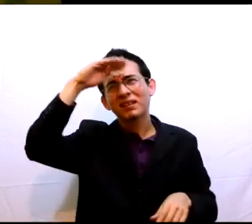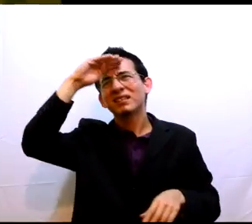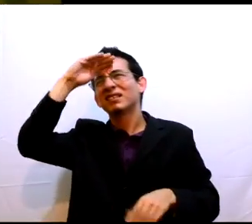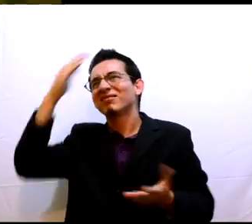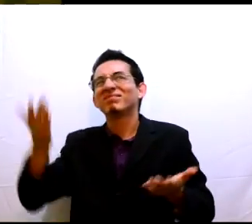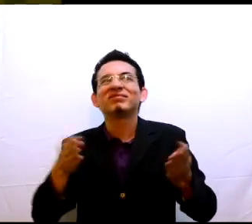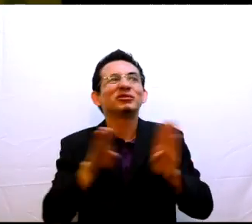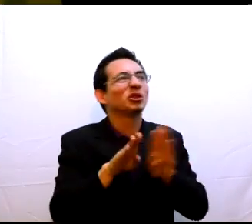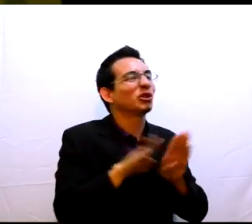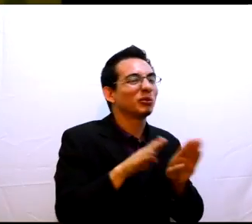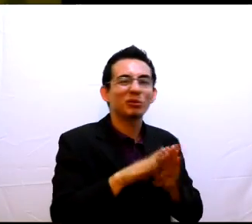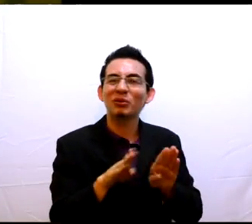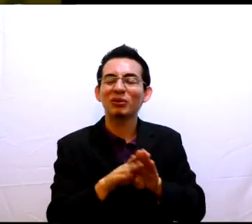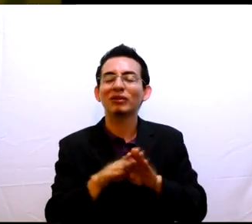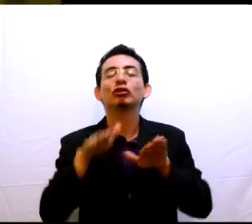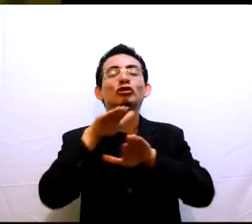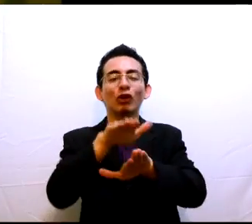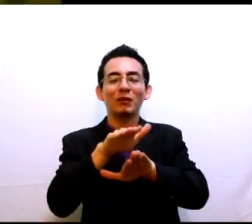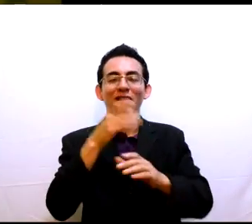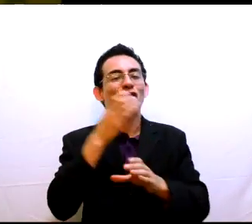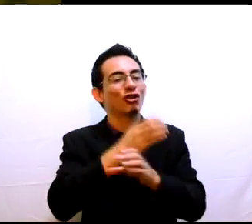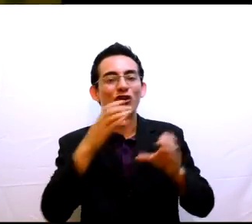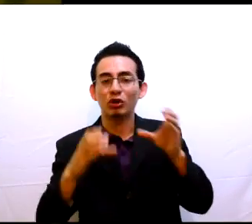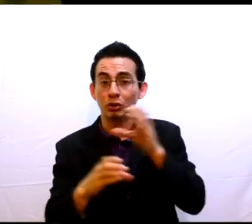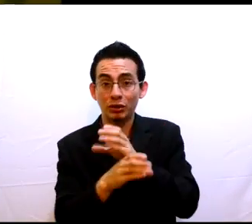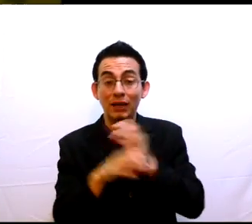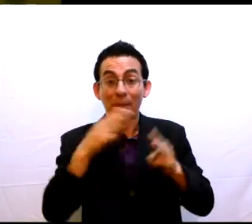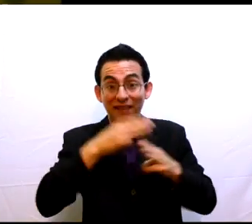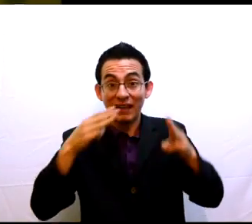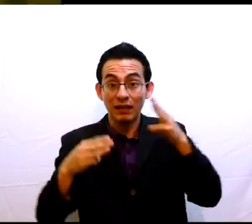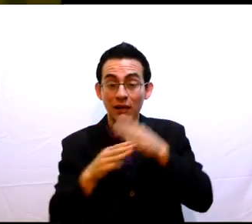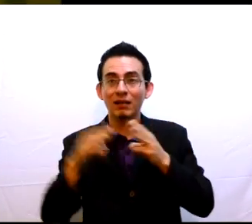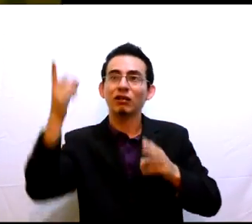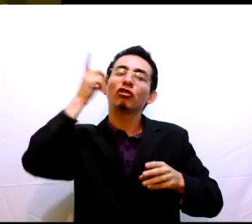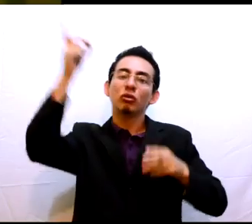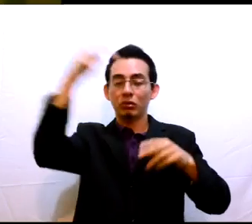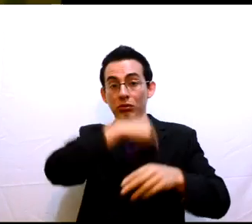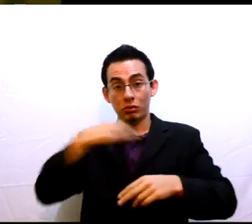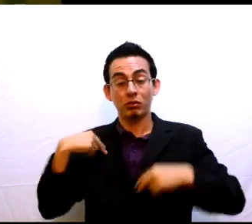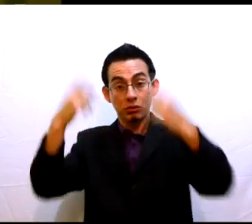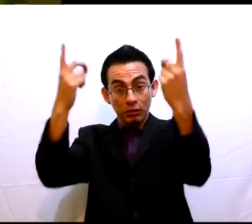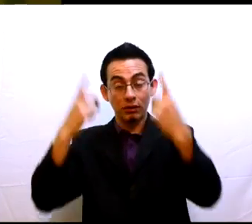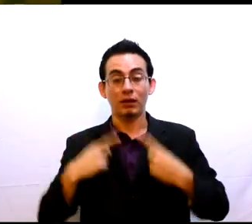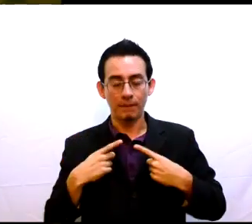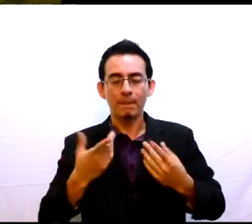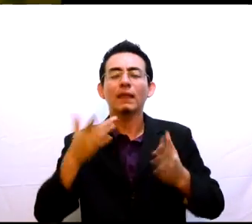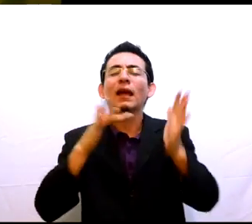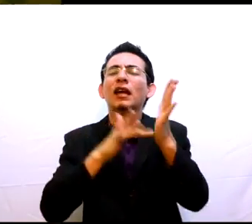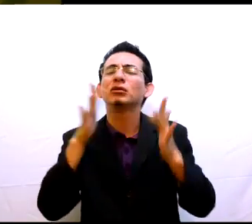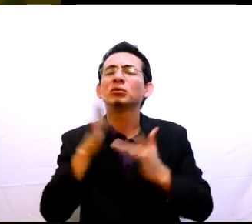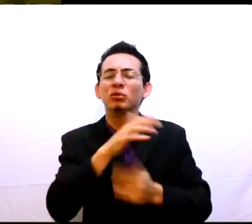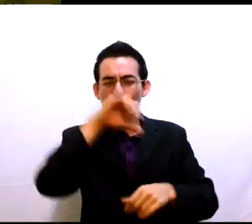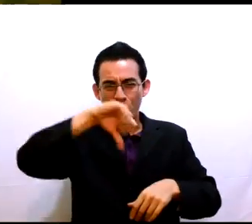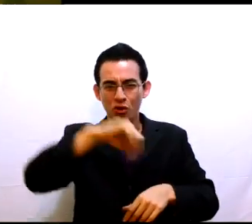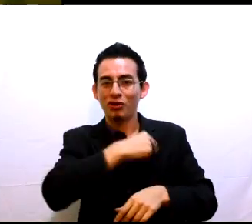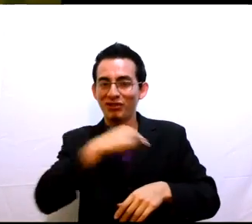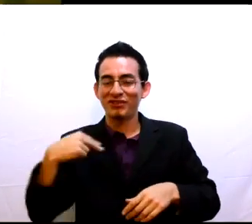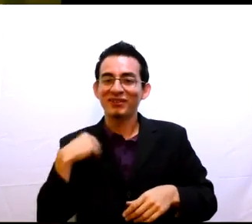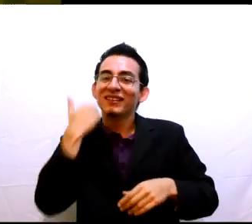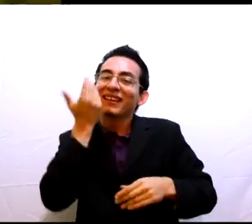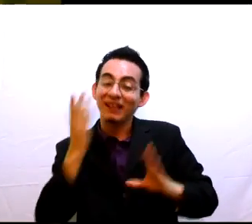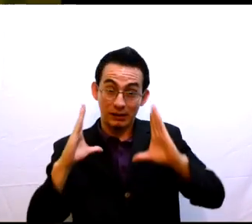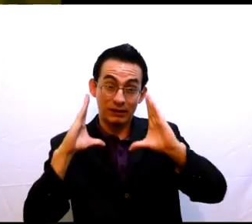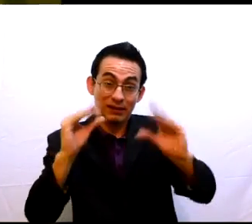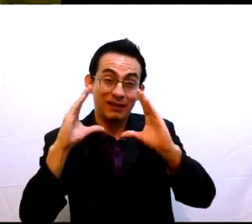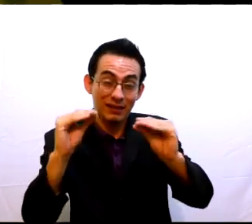uso apropiado de las riquezas y de los bienes materiales que él nos da lo que jesús nos quiere enseñar en esta parábola